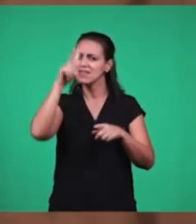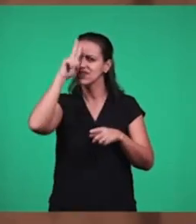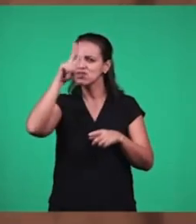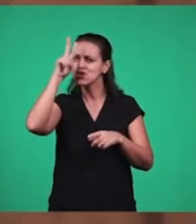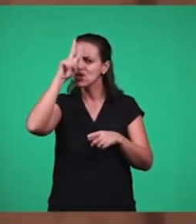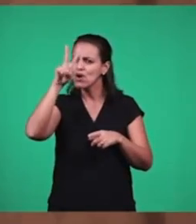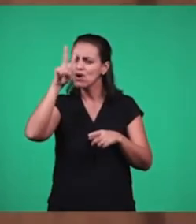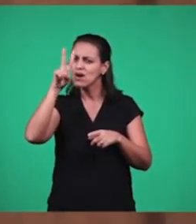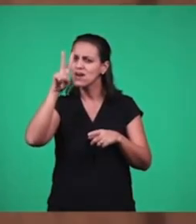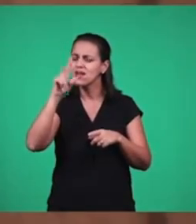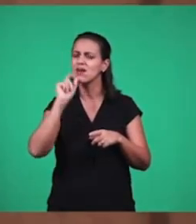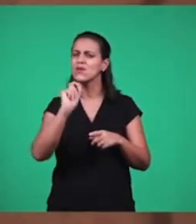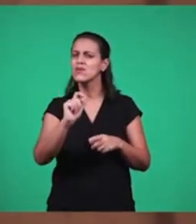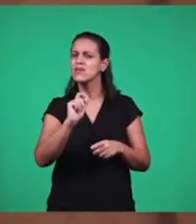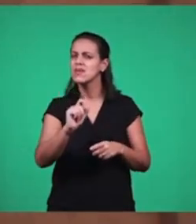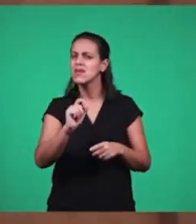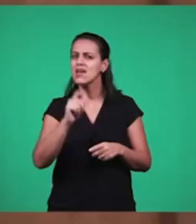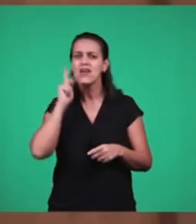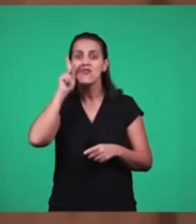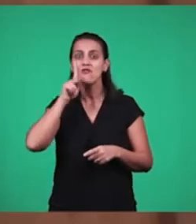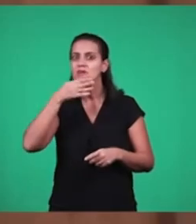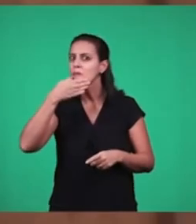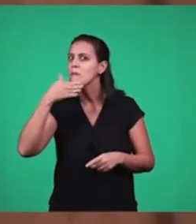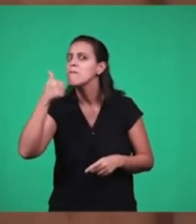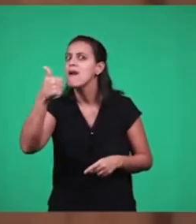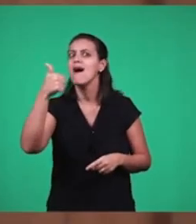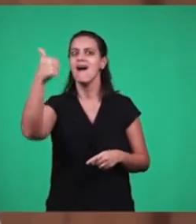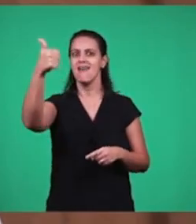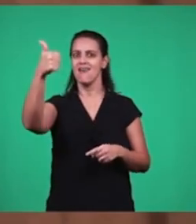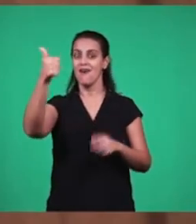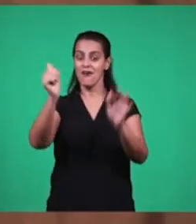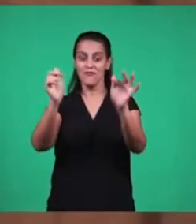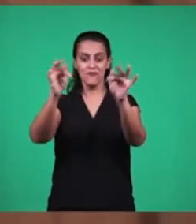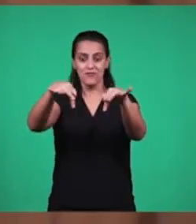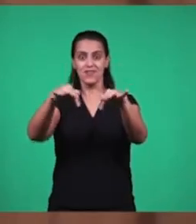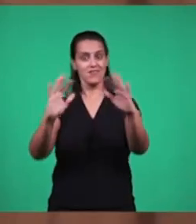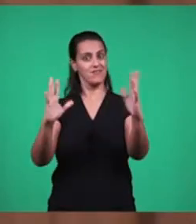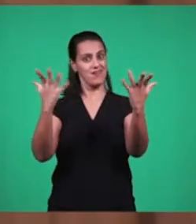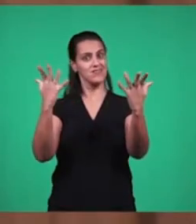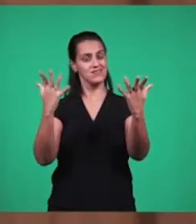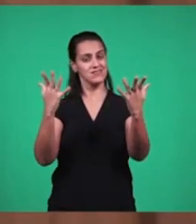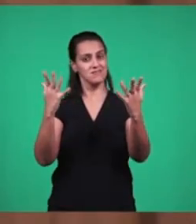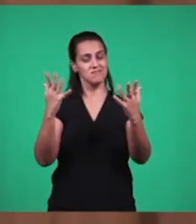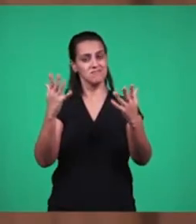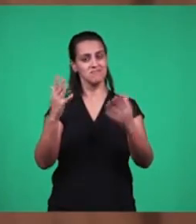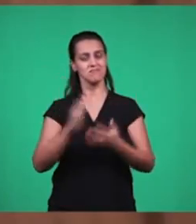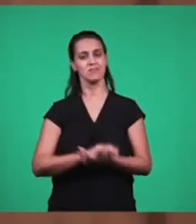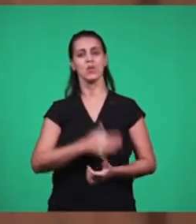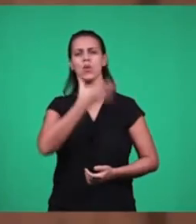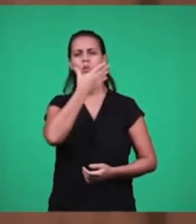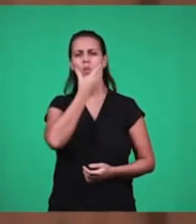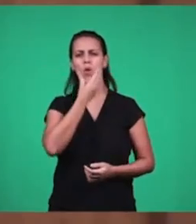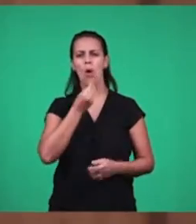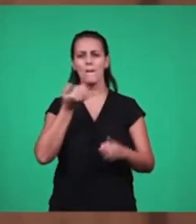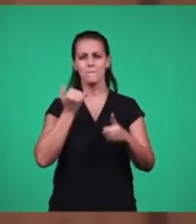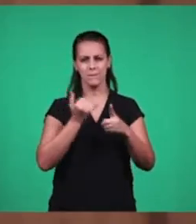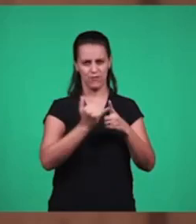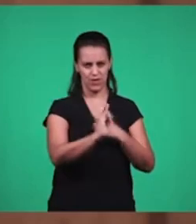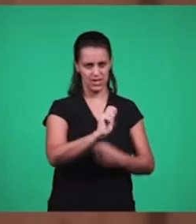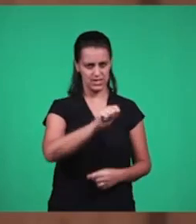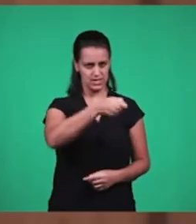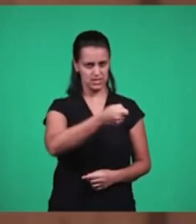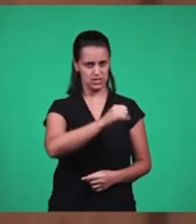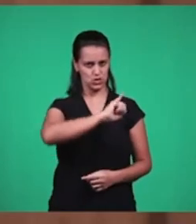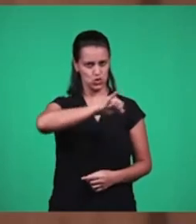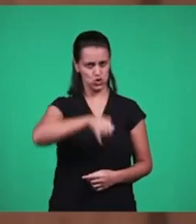historia es que el mejor vino, él fue servido al final de la fiesta. Y el profeta Joel, él